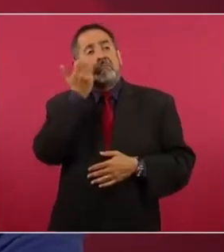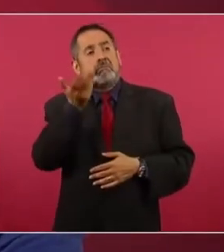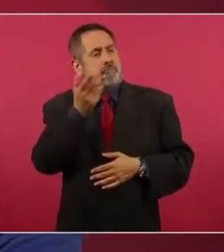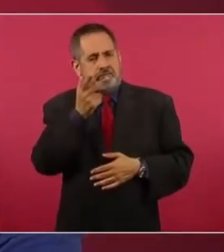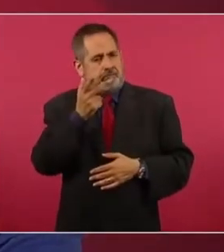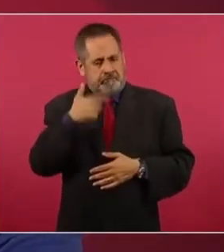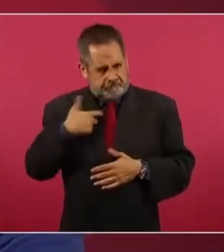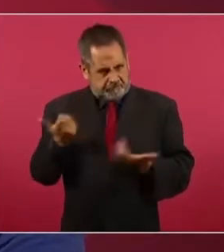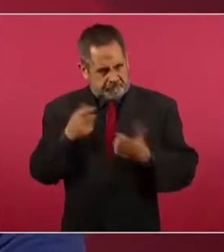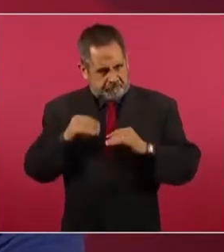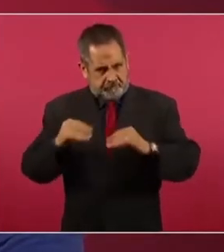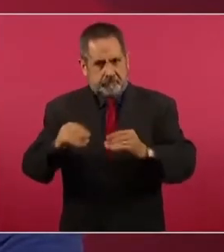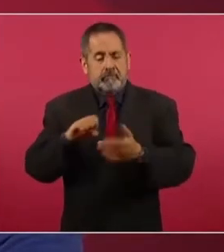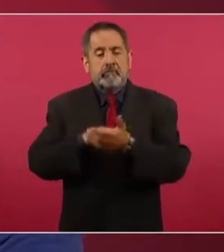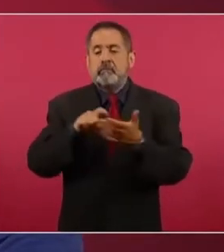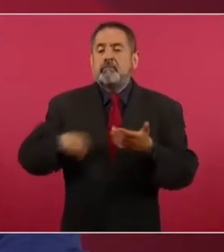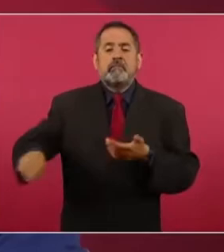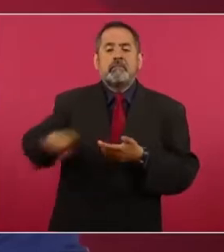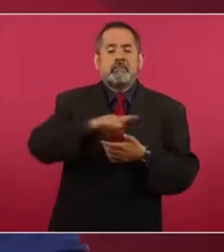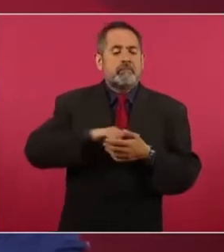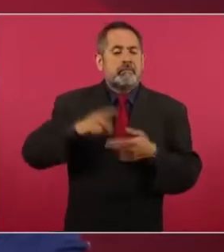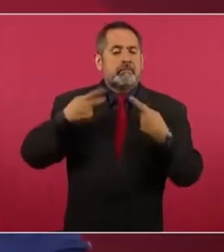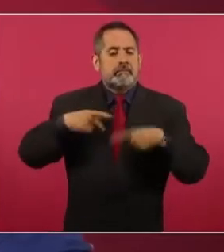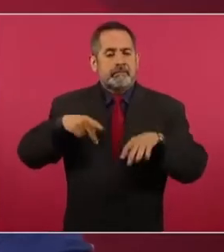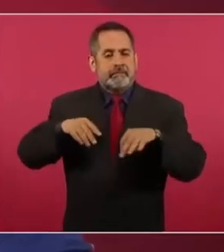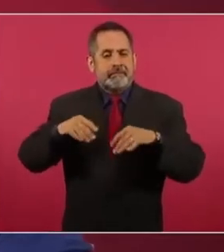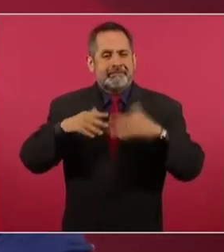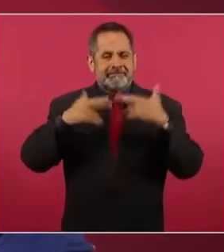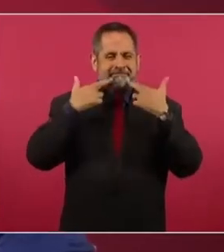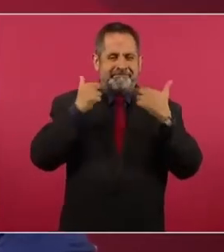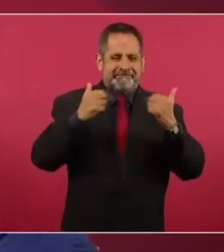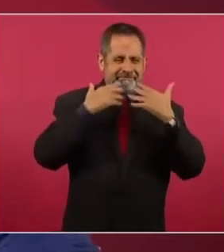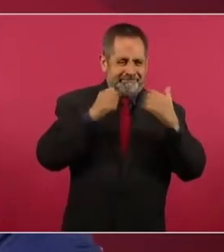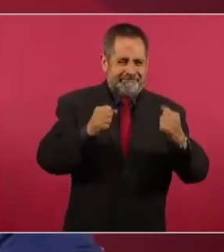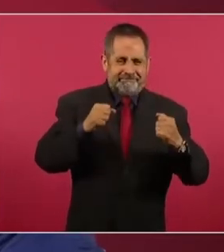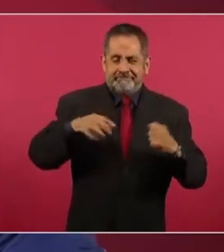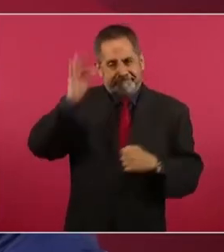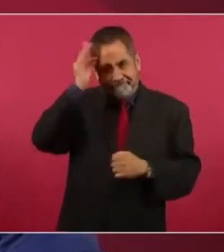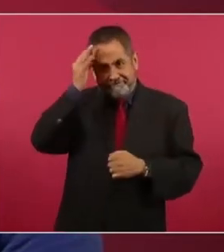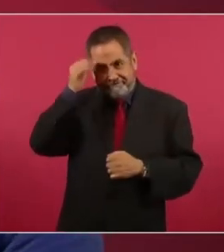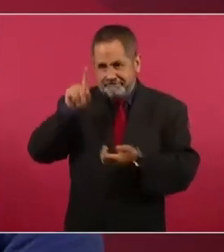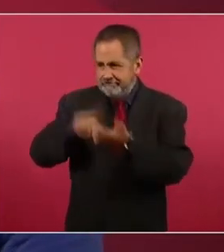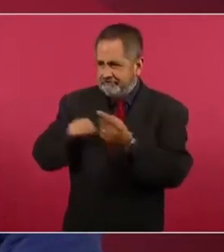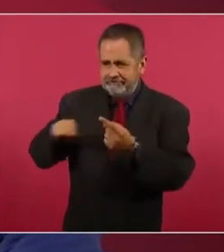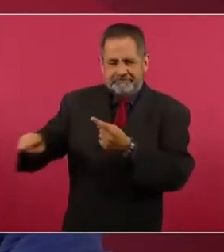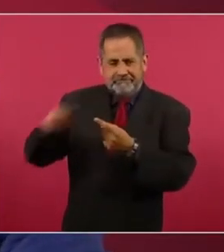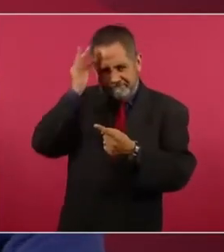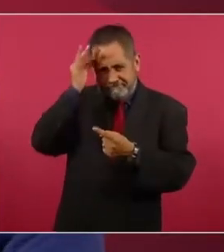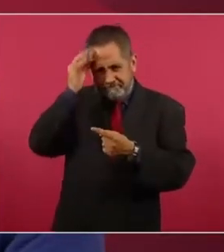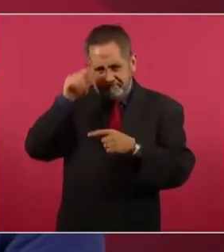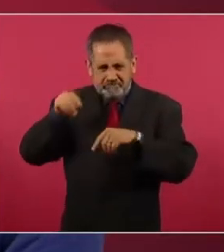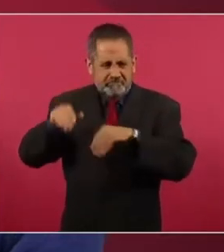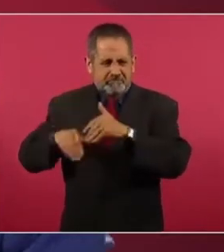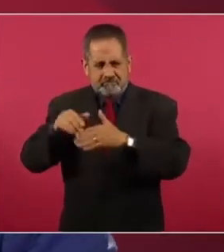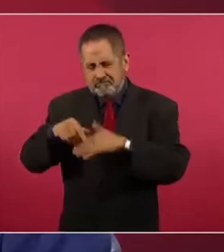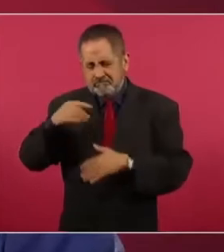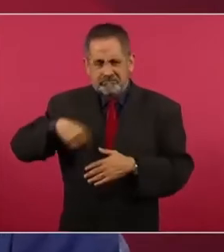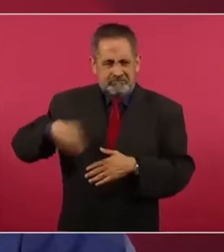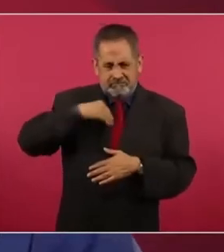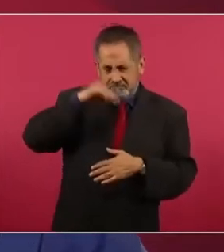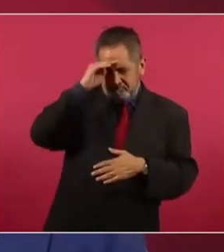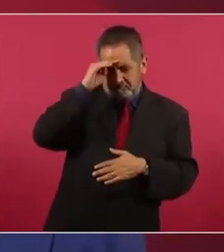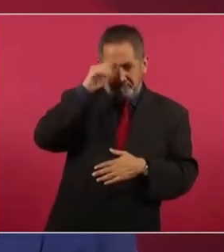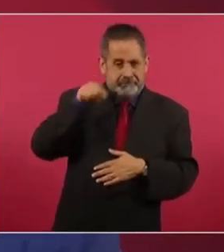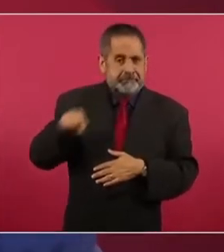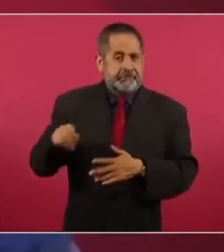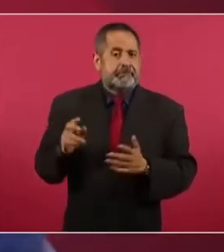de los peones de las haciendas. Se habla y se piensa que